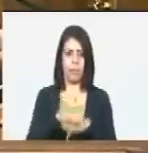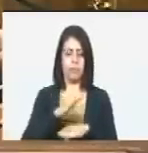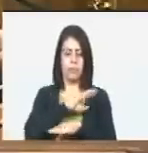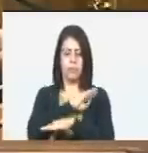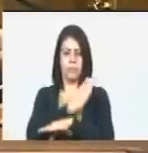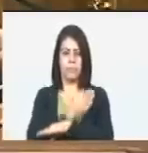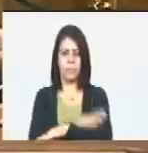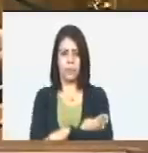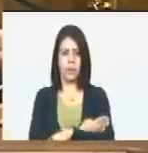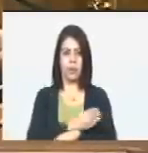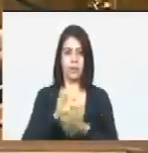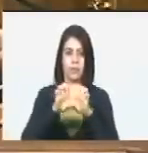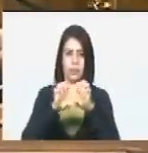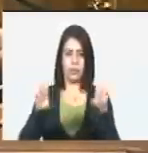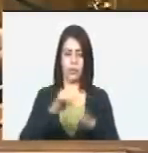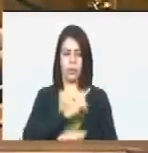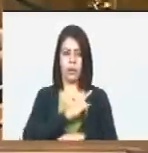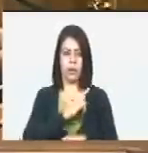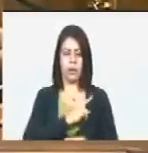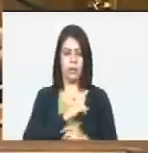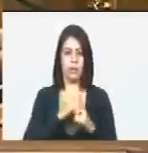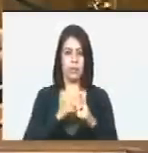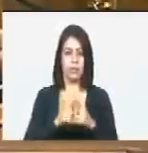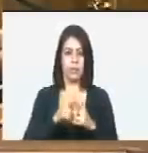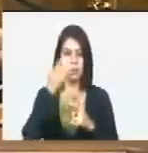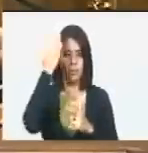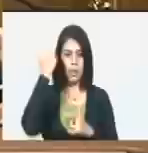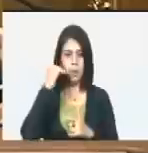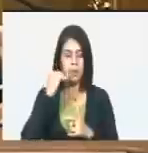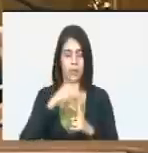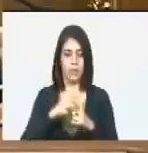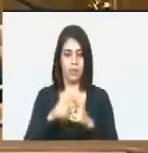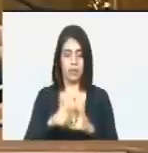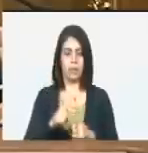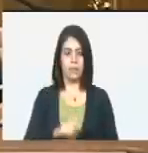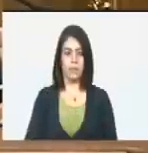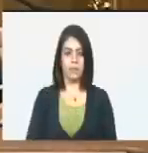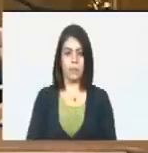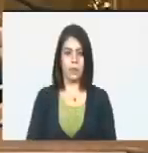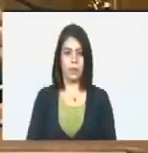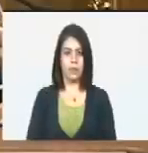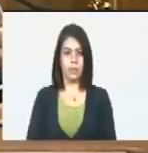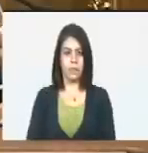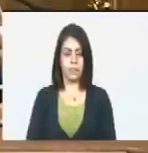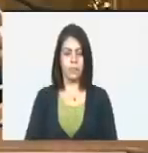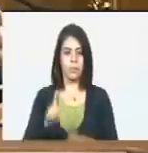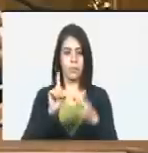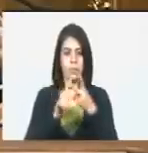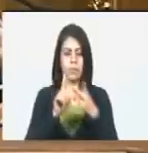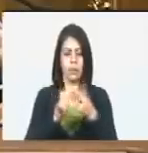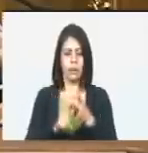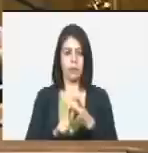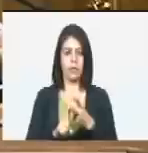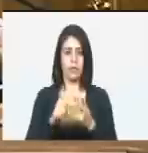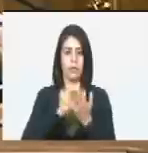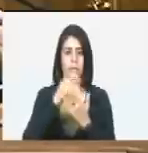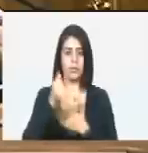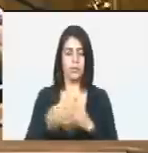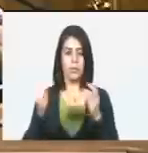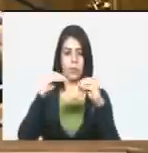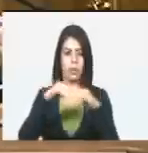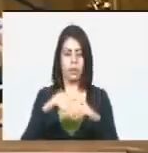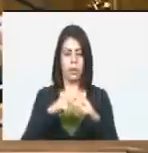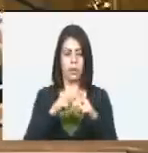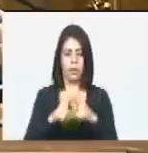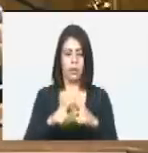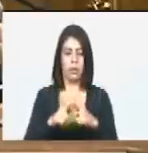la Educación Universitaria, Tibisay Lucena Ramírez. Punto número dos, proyecto de acuerdo en ocasión a los